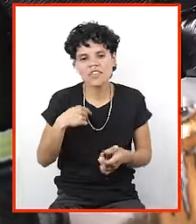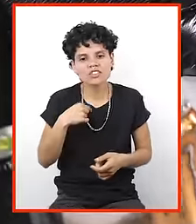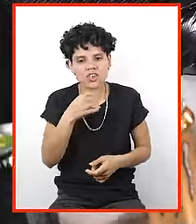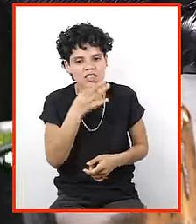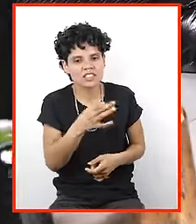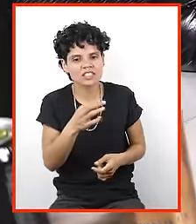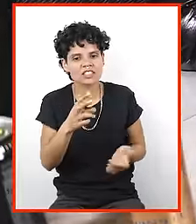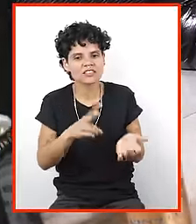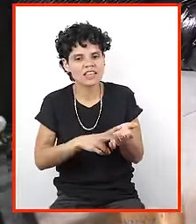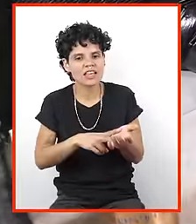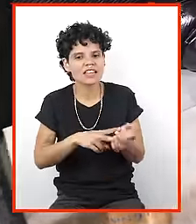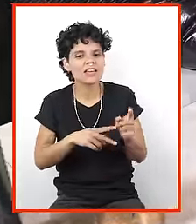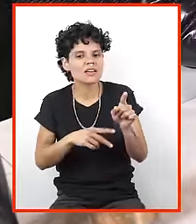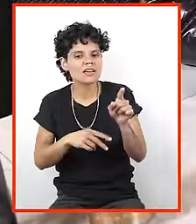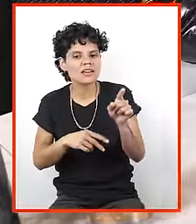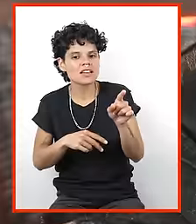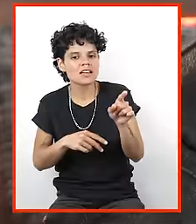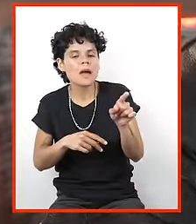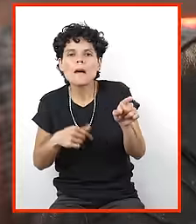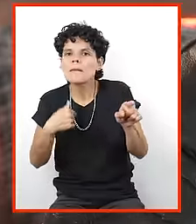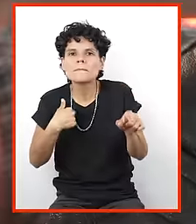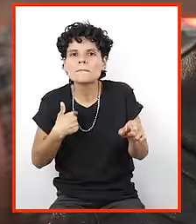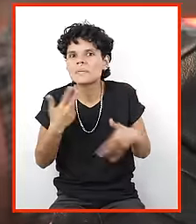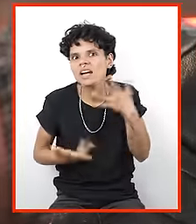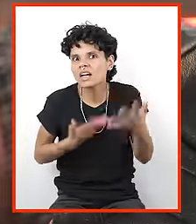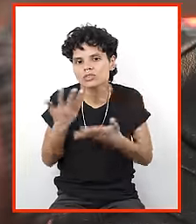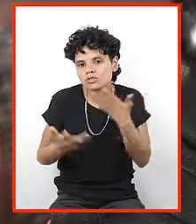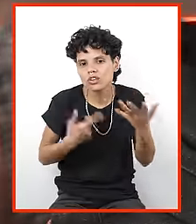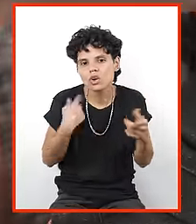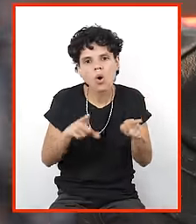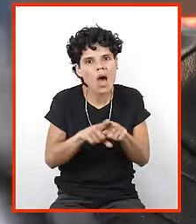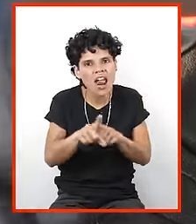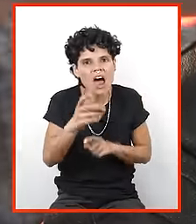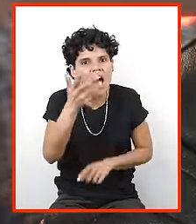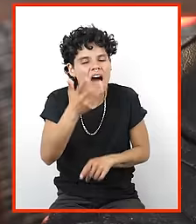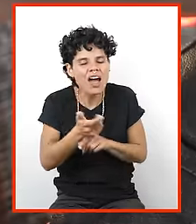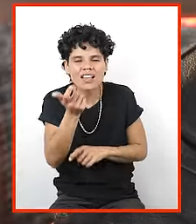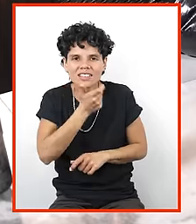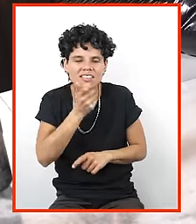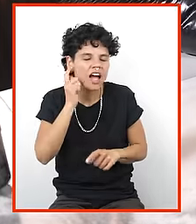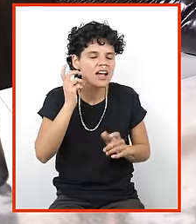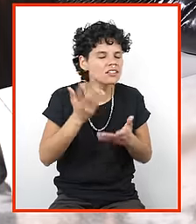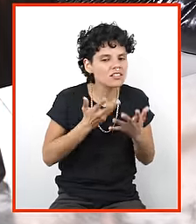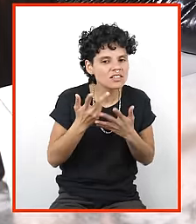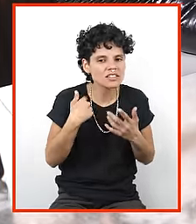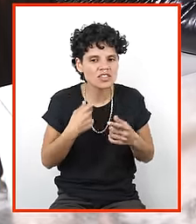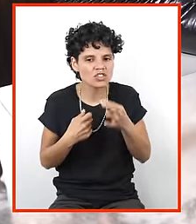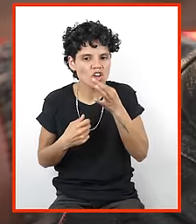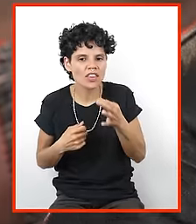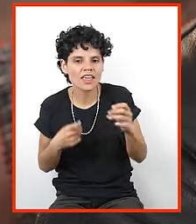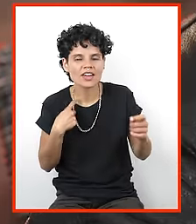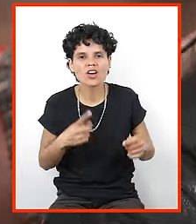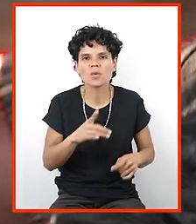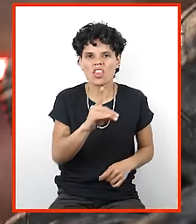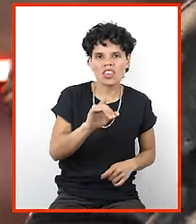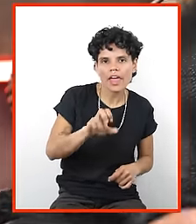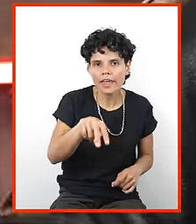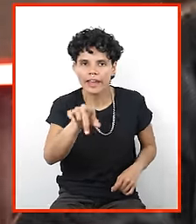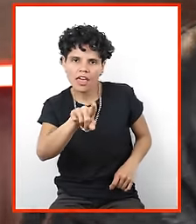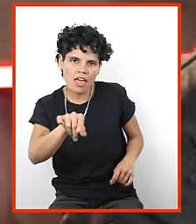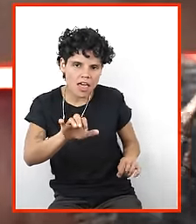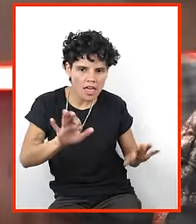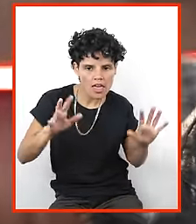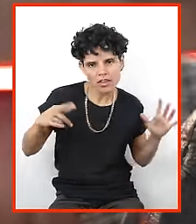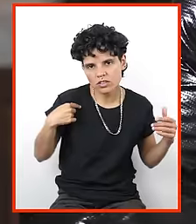conciencia y mi risa es el tag. En mis canciones, en todas las canciones, hay una risa. Es como en vez de decir Denise